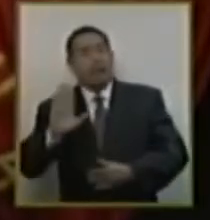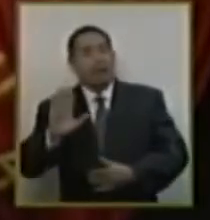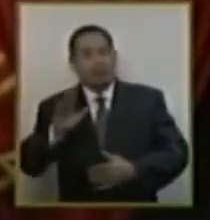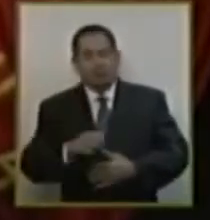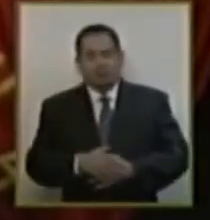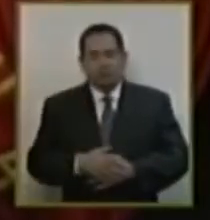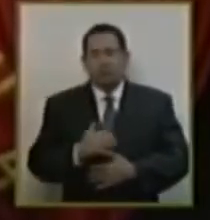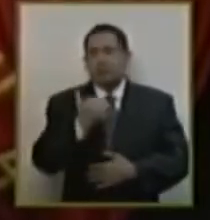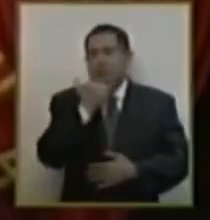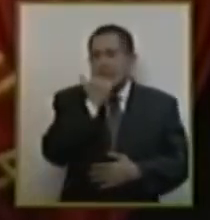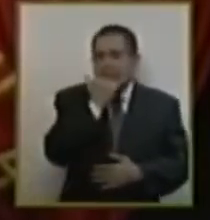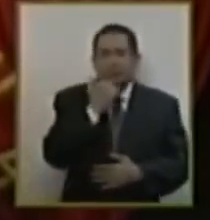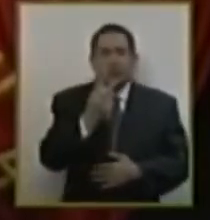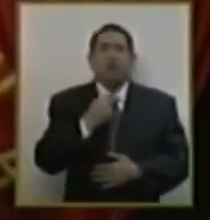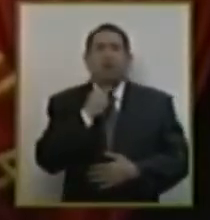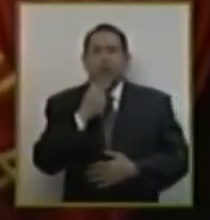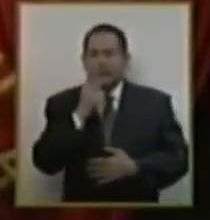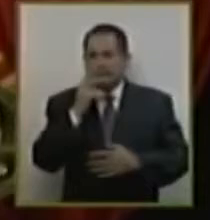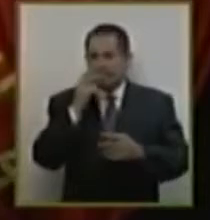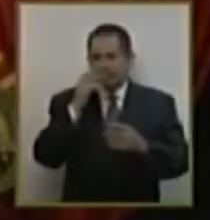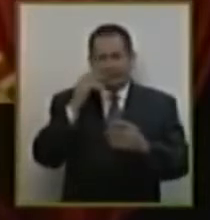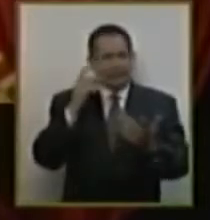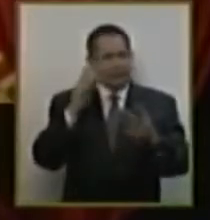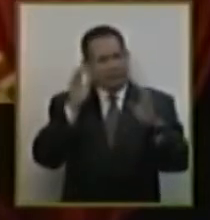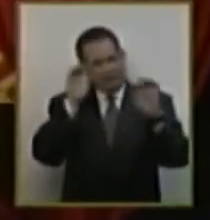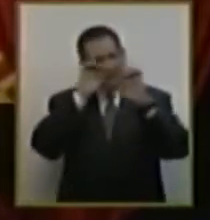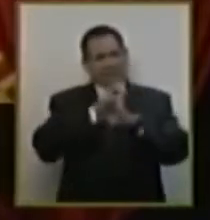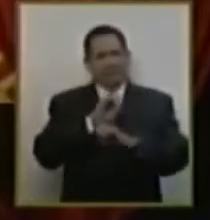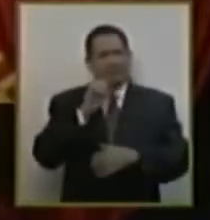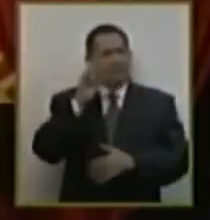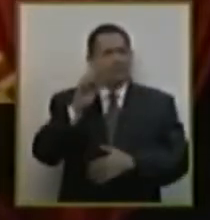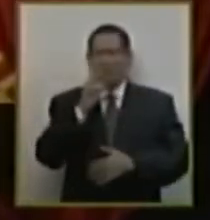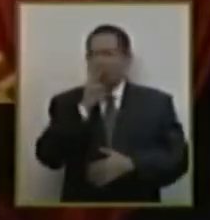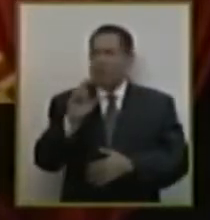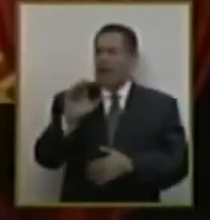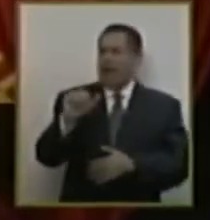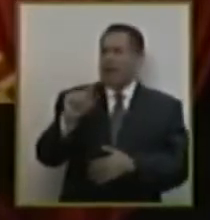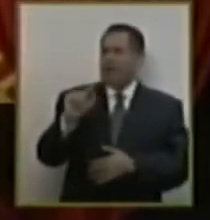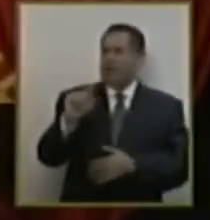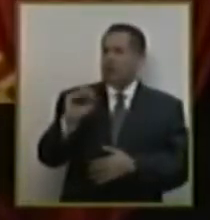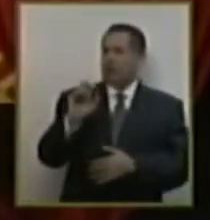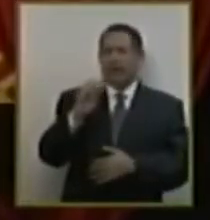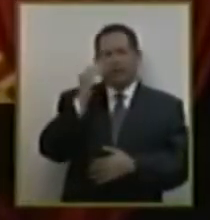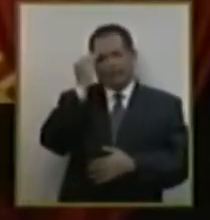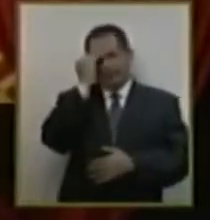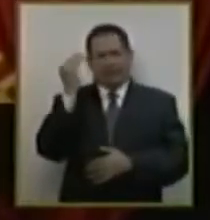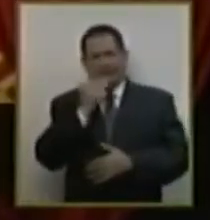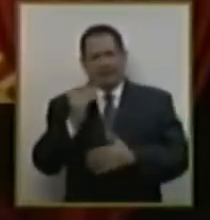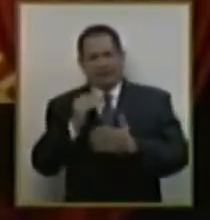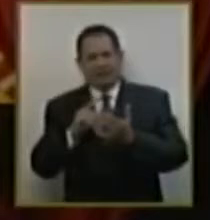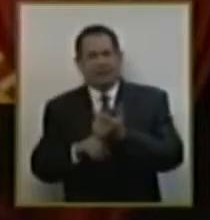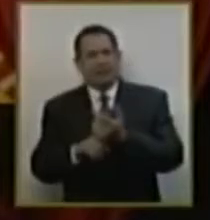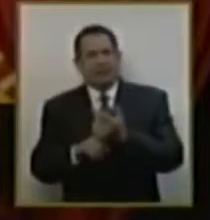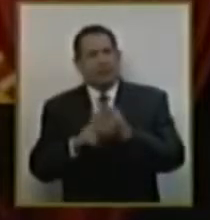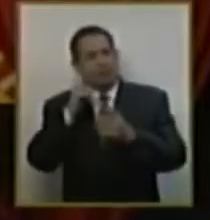tono catastrofista. Utilizo esa palabra catástrofe para no caer en el adjetivo